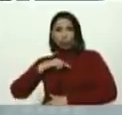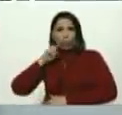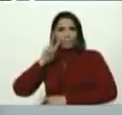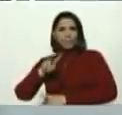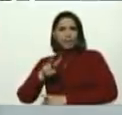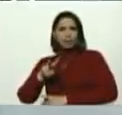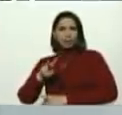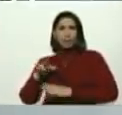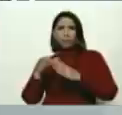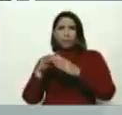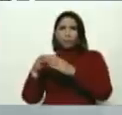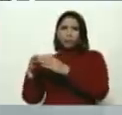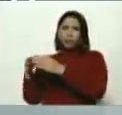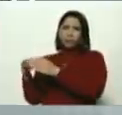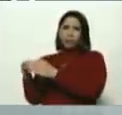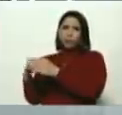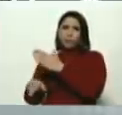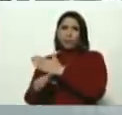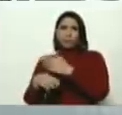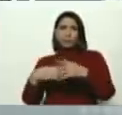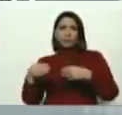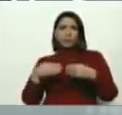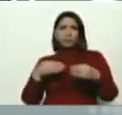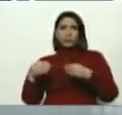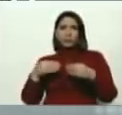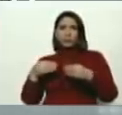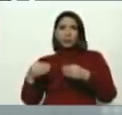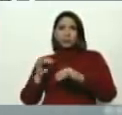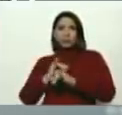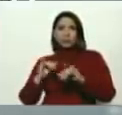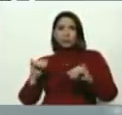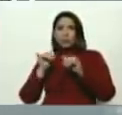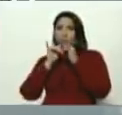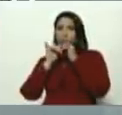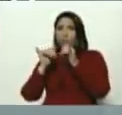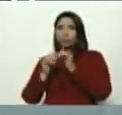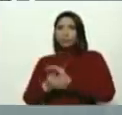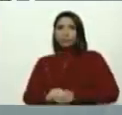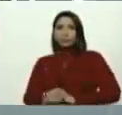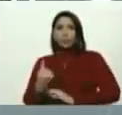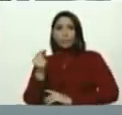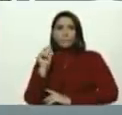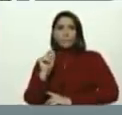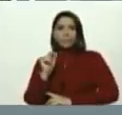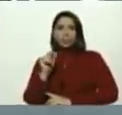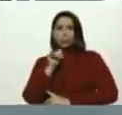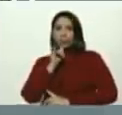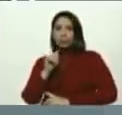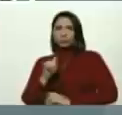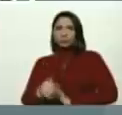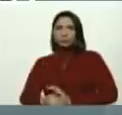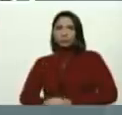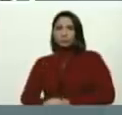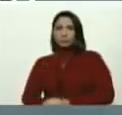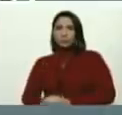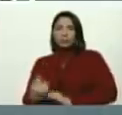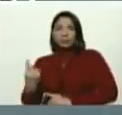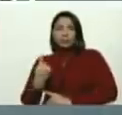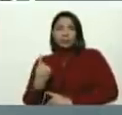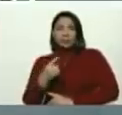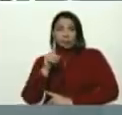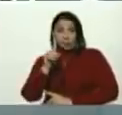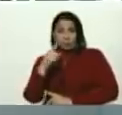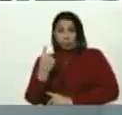los sectores que vamos a flexibilizar, ya voy a anunciarlo, en un minuto lo anuncio. Una sola persona,